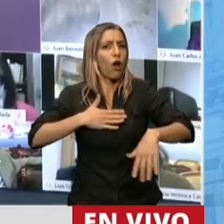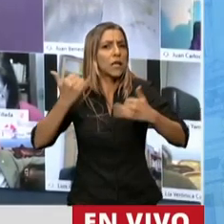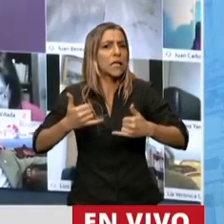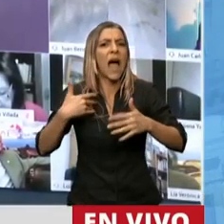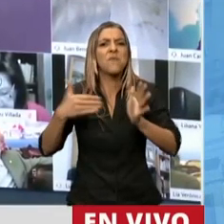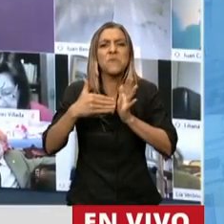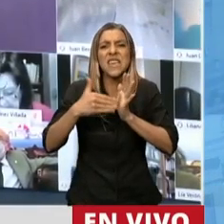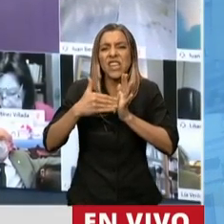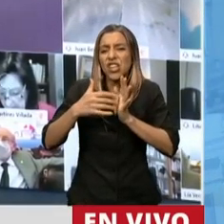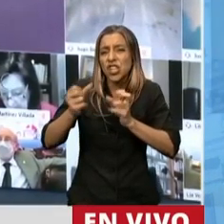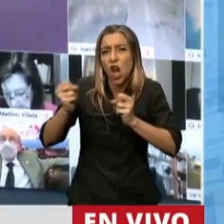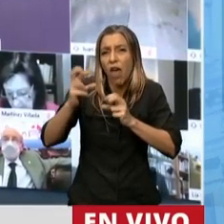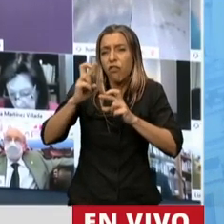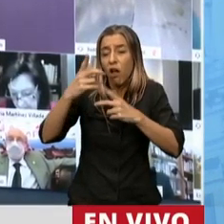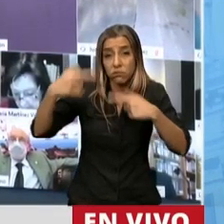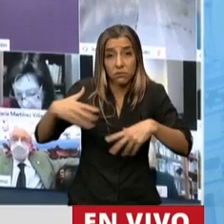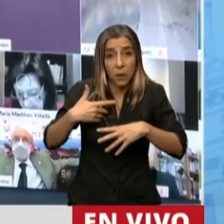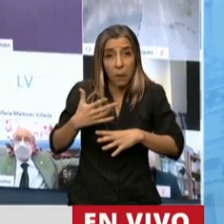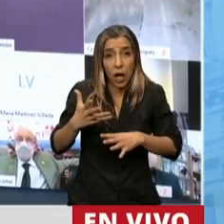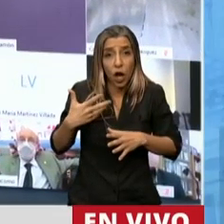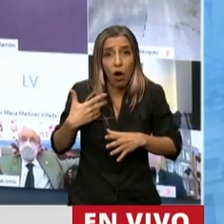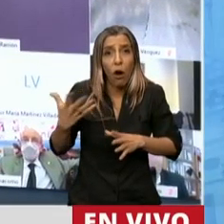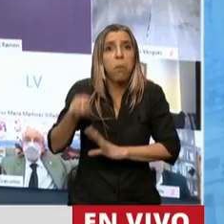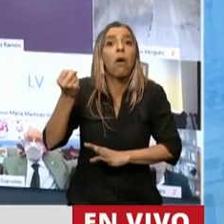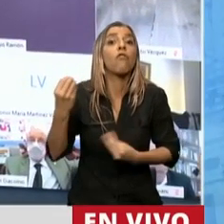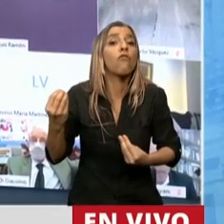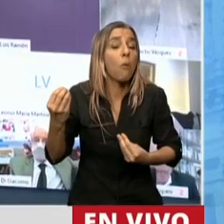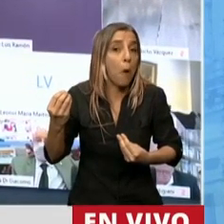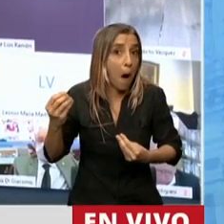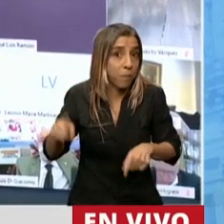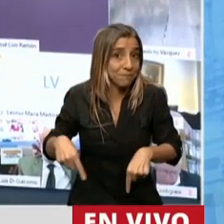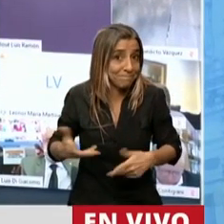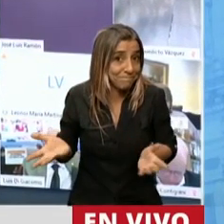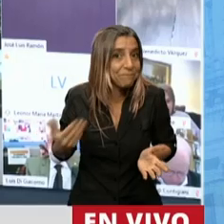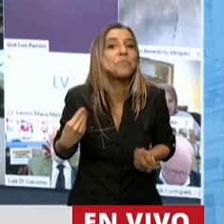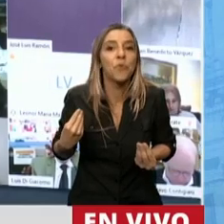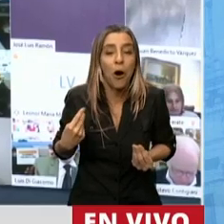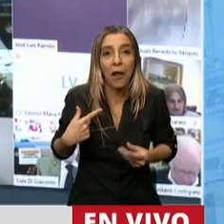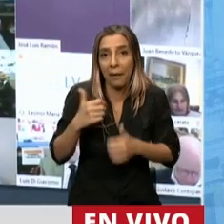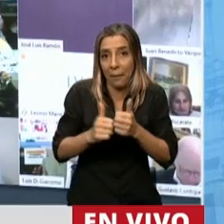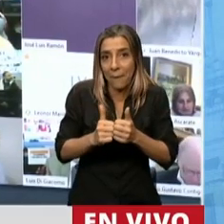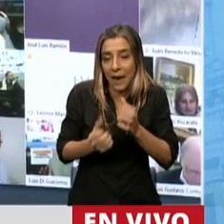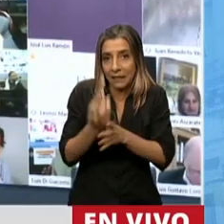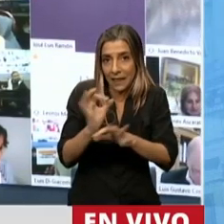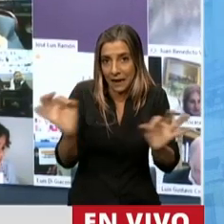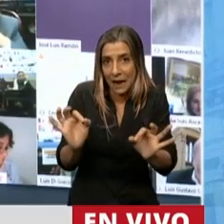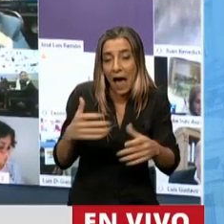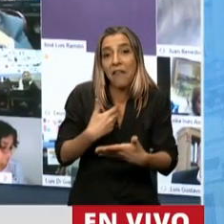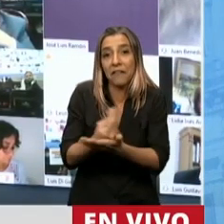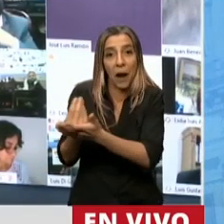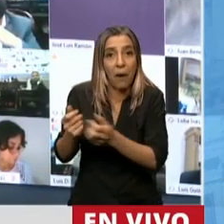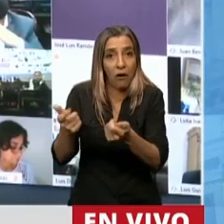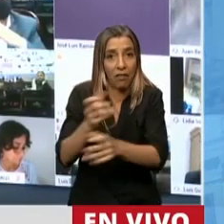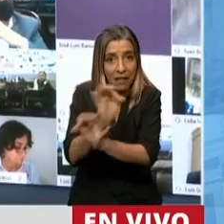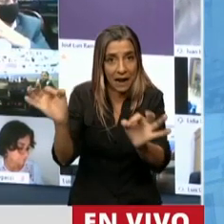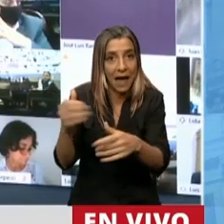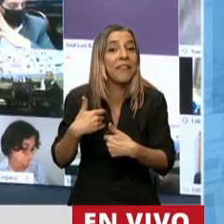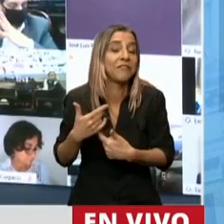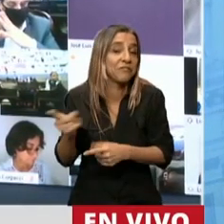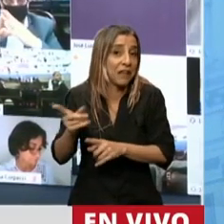lado, porque nunca crearon nada ni tampoco generaron ningún puesto de trabajo. Solo quiero dejarles